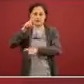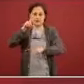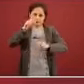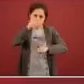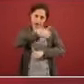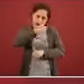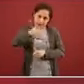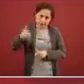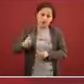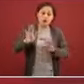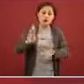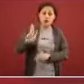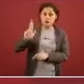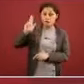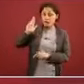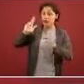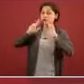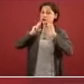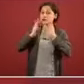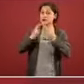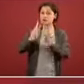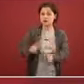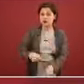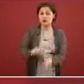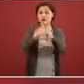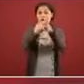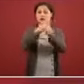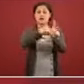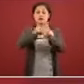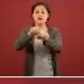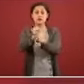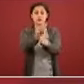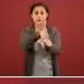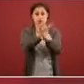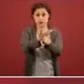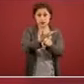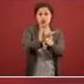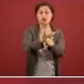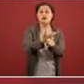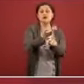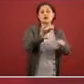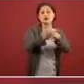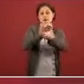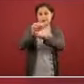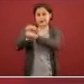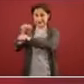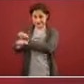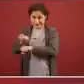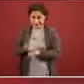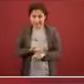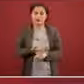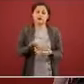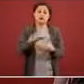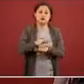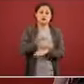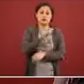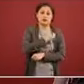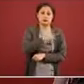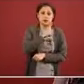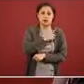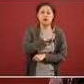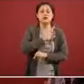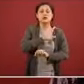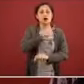videoconferencia semanal con los secretarios y secretarias de salud, volvimos a aclarar que en la medida en que haya una